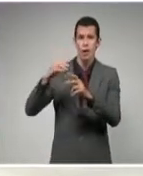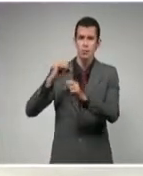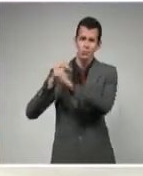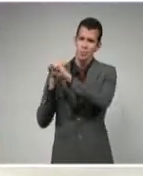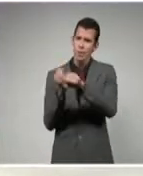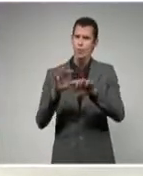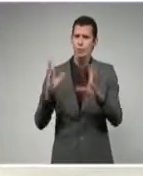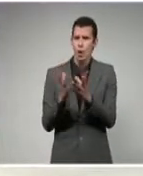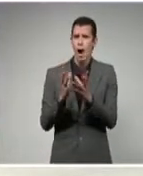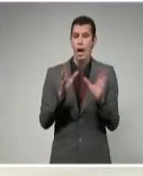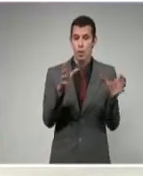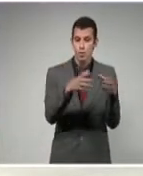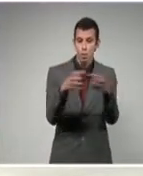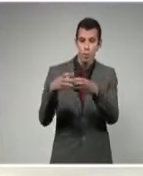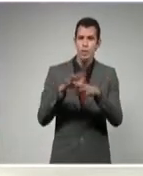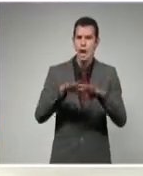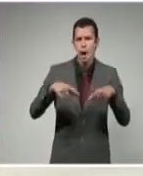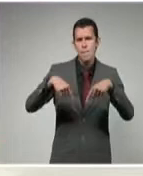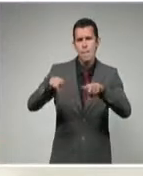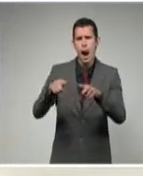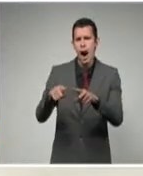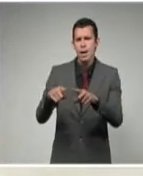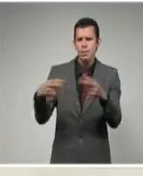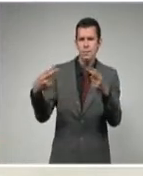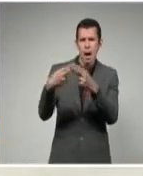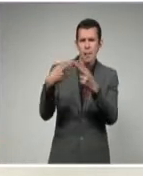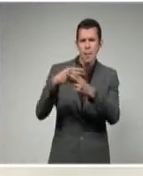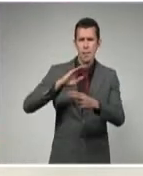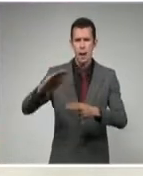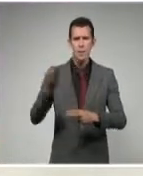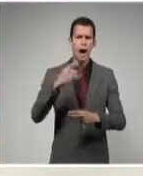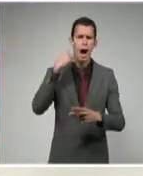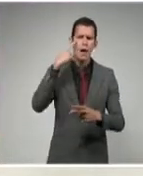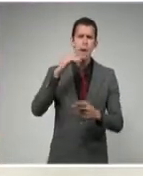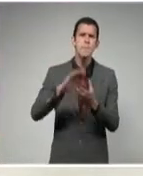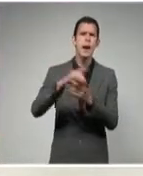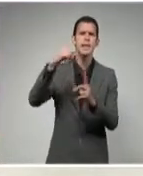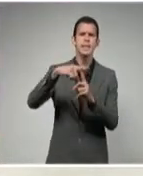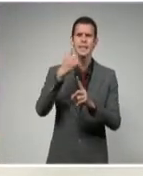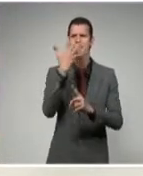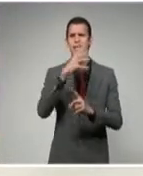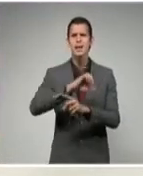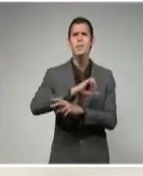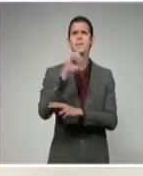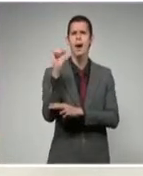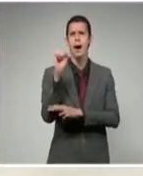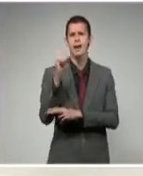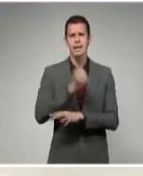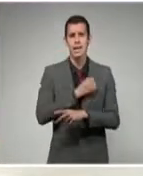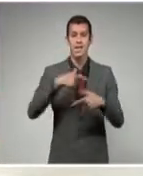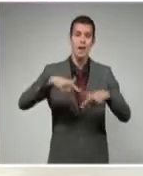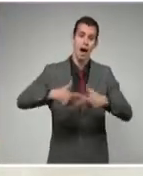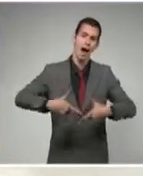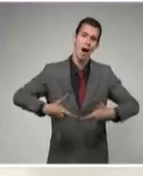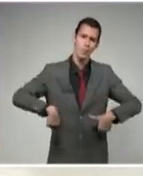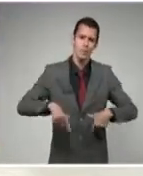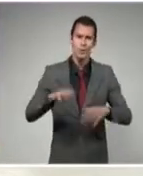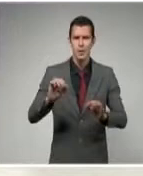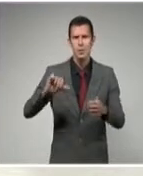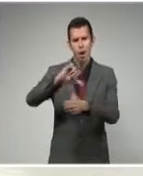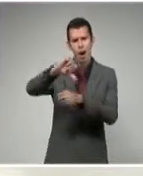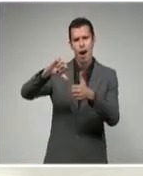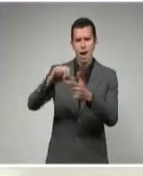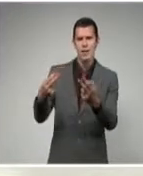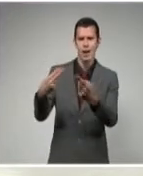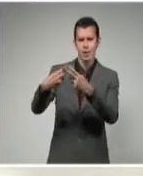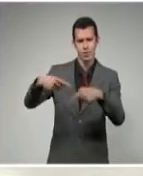de Matanzas en la semana que comienza, como parte de su ciclo en busca de coronarse como campeones caribeños. En los duelos de martes, miércoles